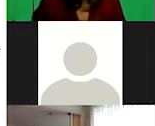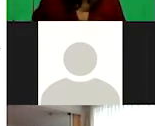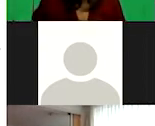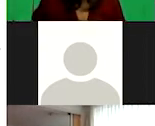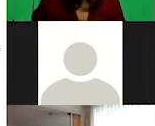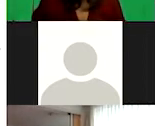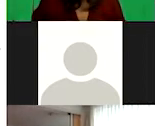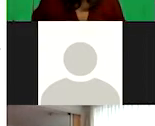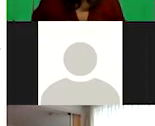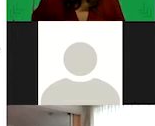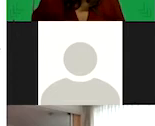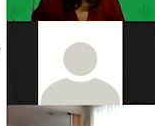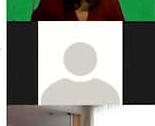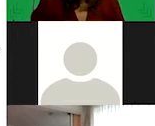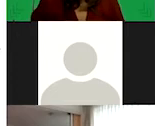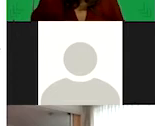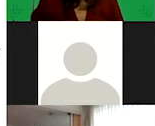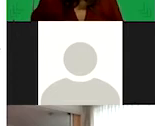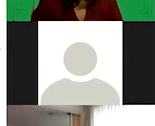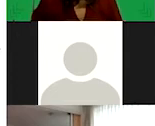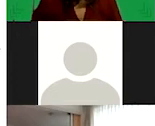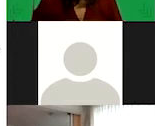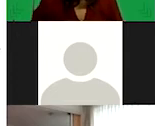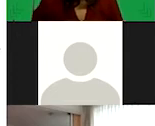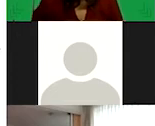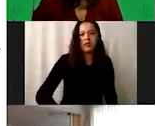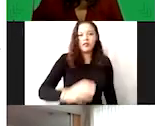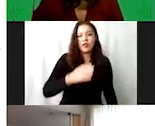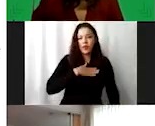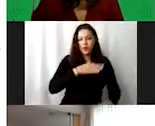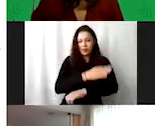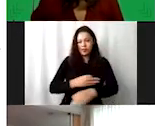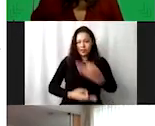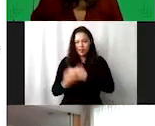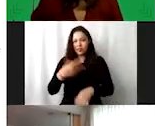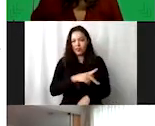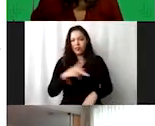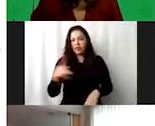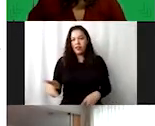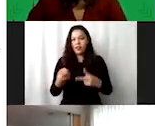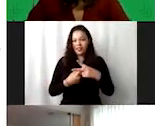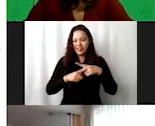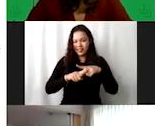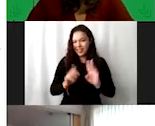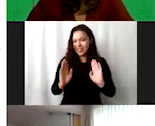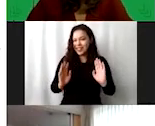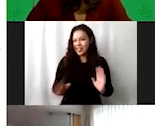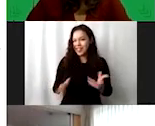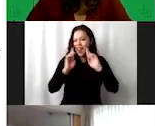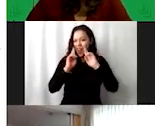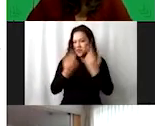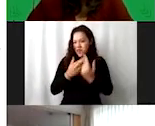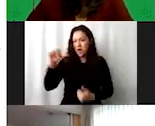Buenas tardes. Buenas tardes, señor Vallejo. Buenas tardes a todas y todos. Vamos a dar inicio con la sesión de hoy.